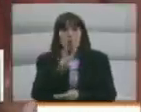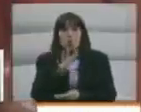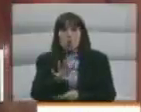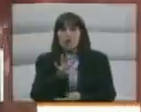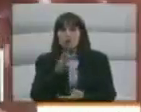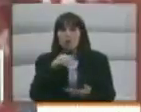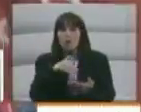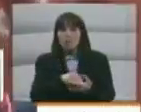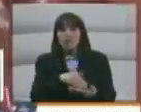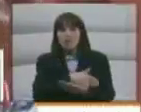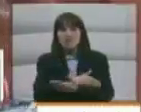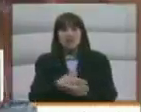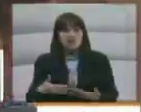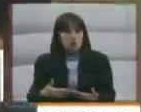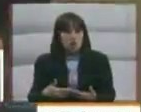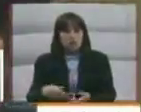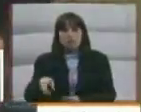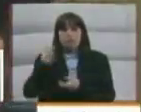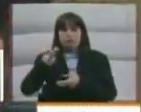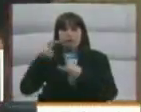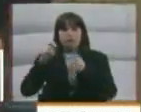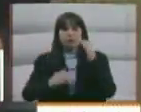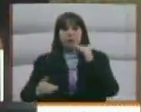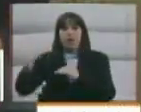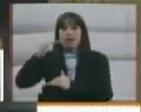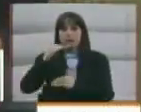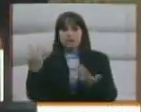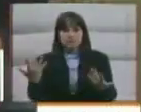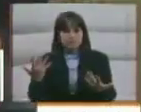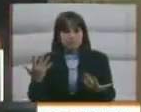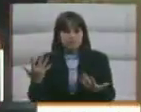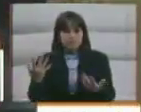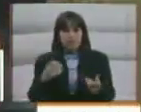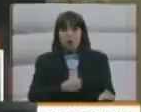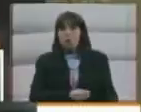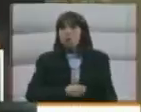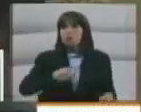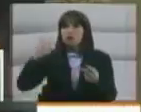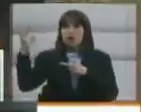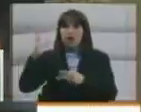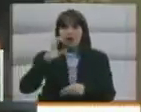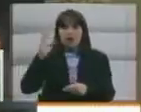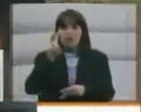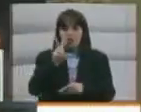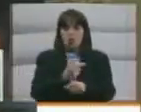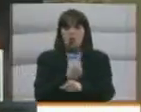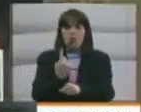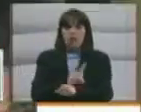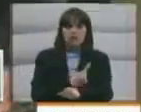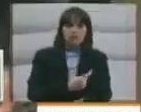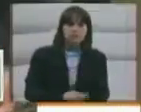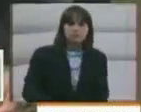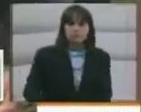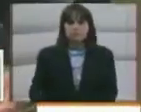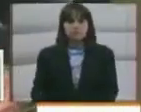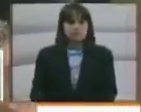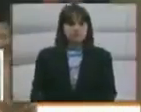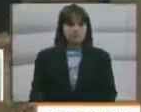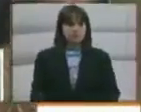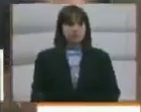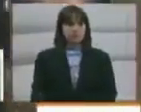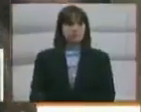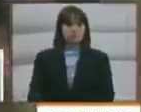4,000 millones que se gana esta persona, nada más por trasladarlo aquí a 2 horas hasta Caracas. A 2 horas hasta Caracas. Ajá, bueno, muéstrame la